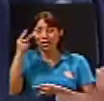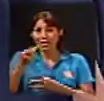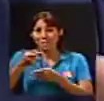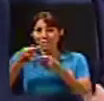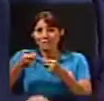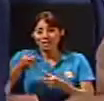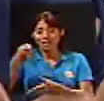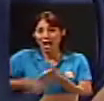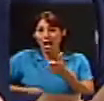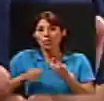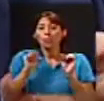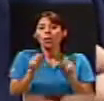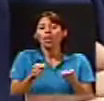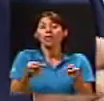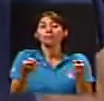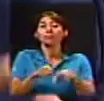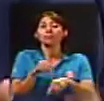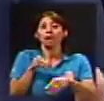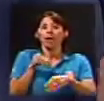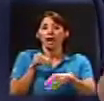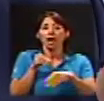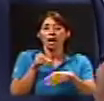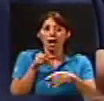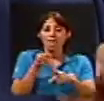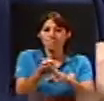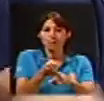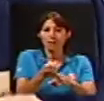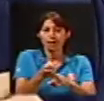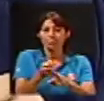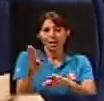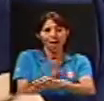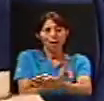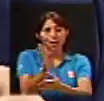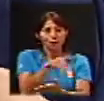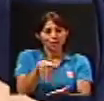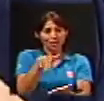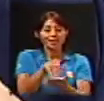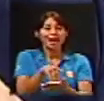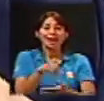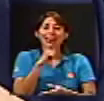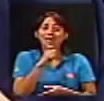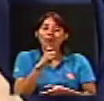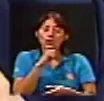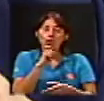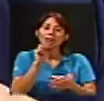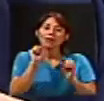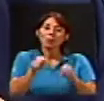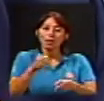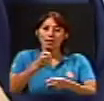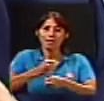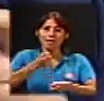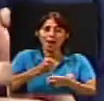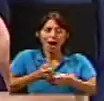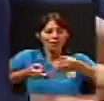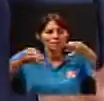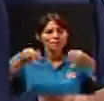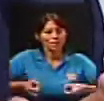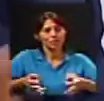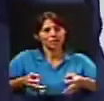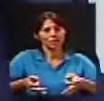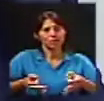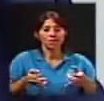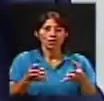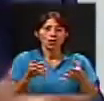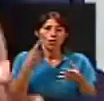largo plazo eso al Banco Central le dificulta poder actuar en todo su con todas las ganas que le